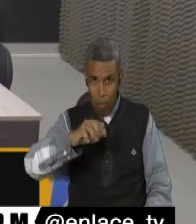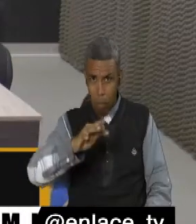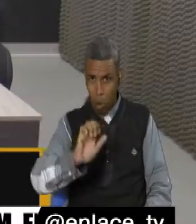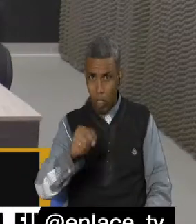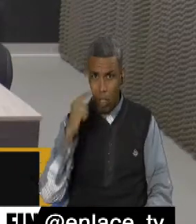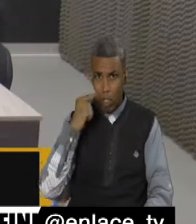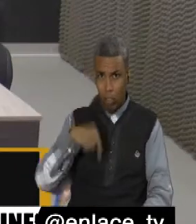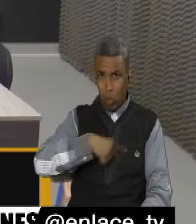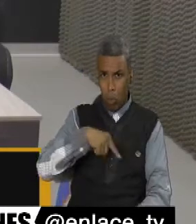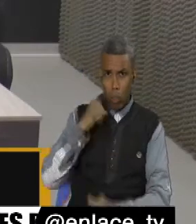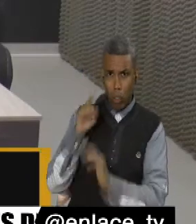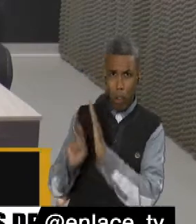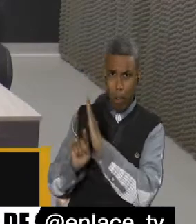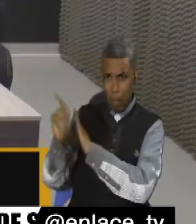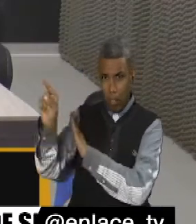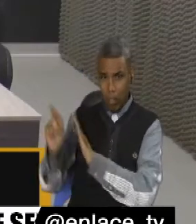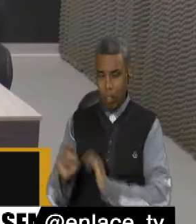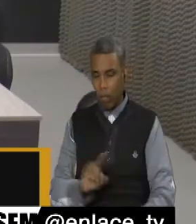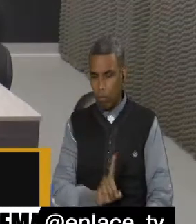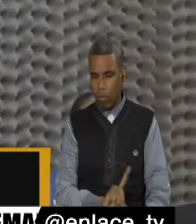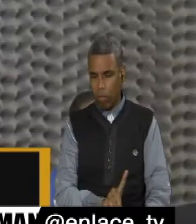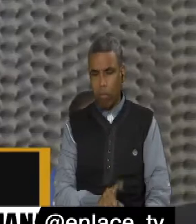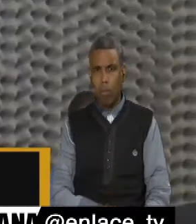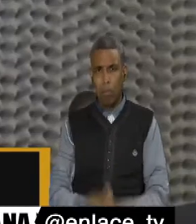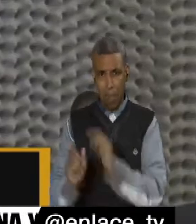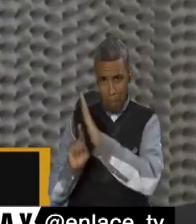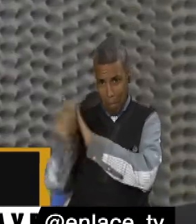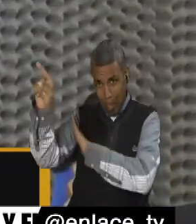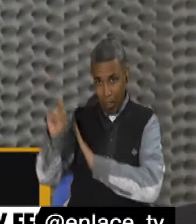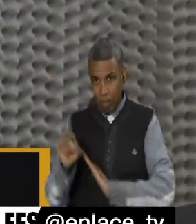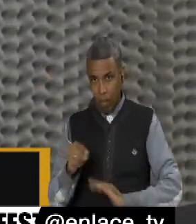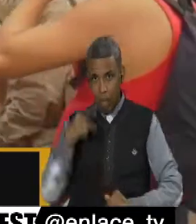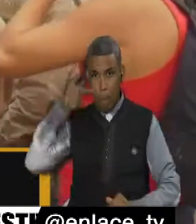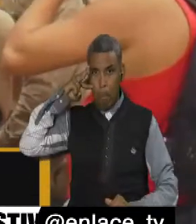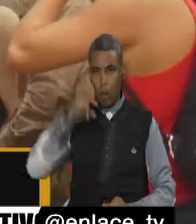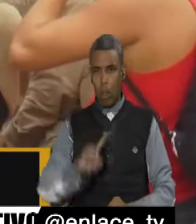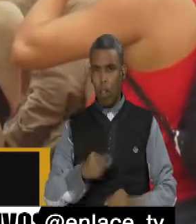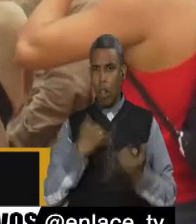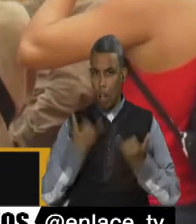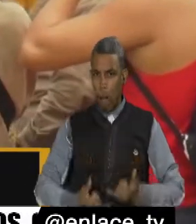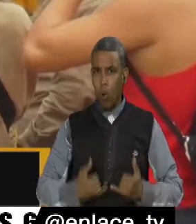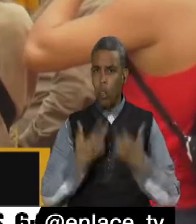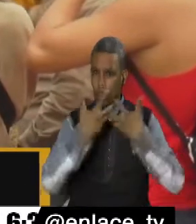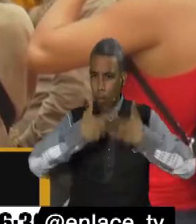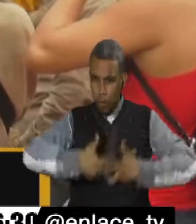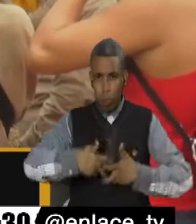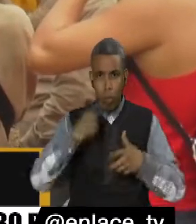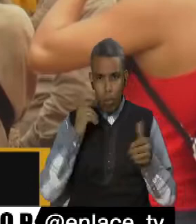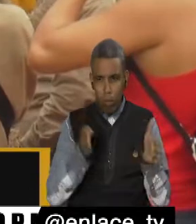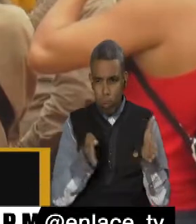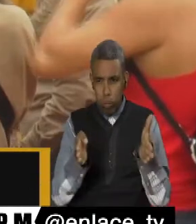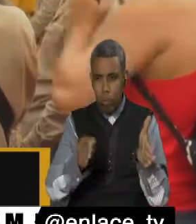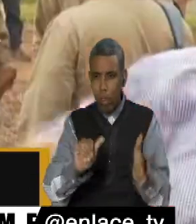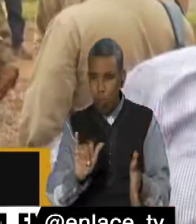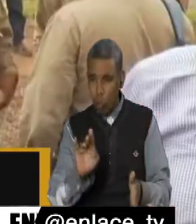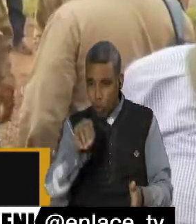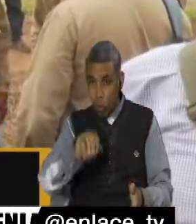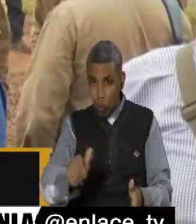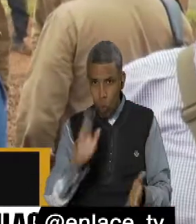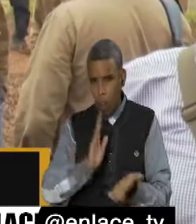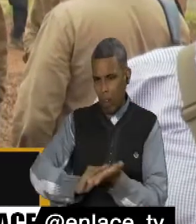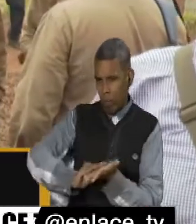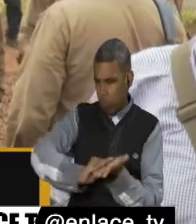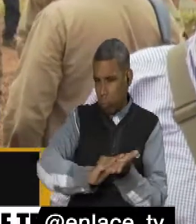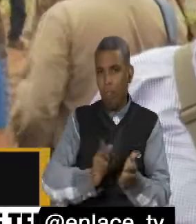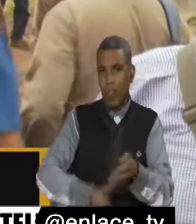la capacidad financiera y técnica para terminar la ejecución de esta obra. Para este miércoles en horas de la tarde hay prevista una reunión en Cámara de